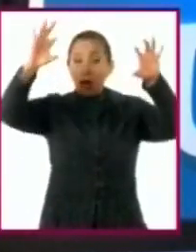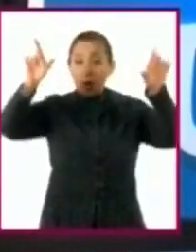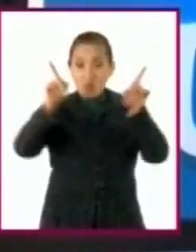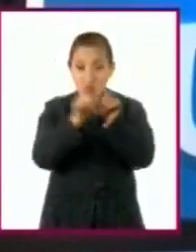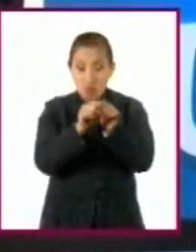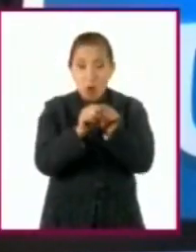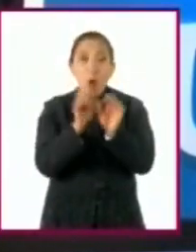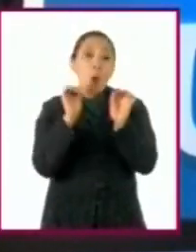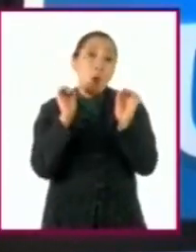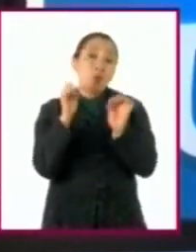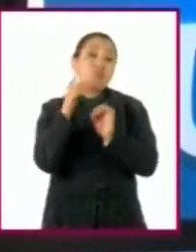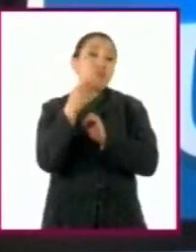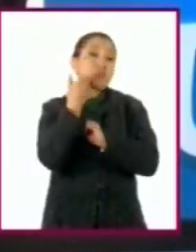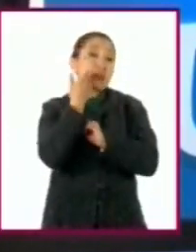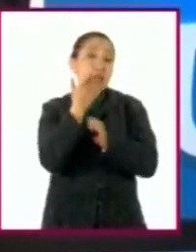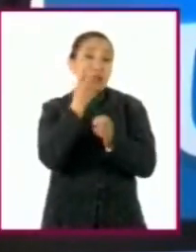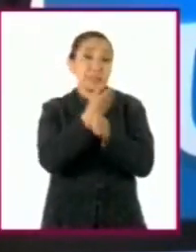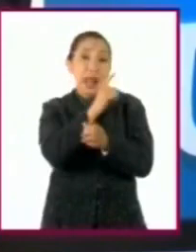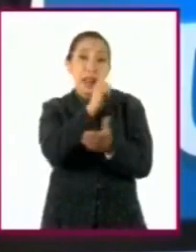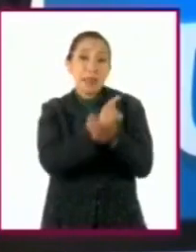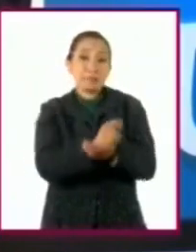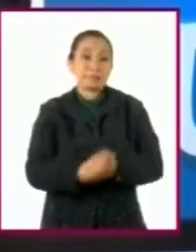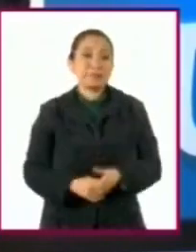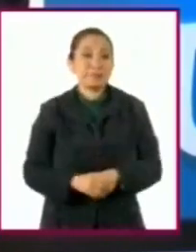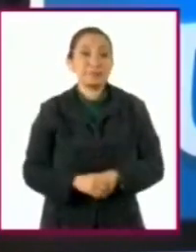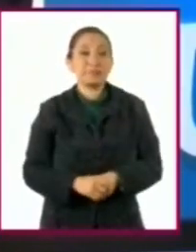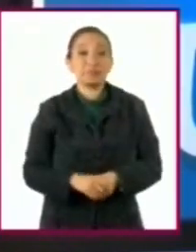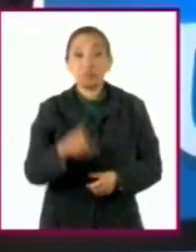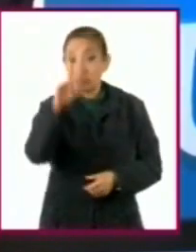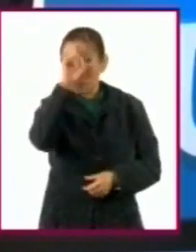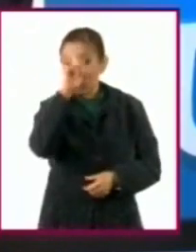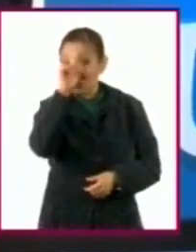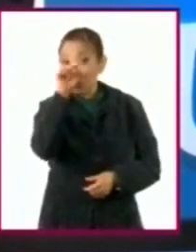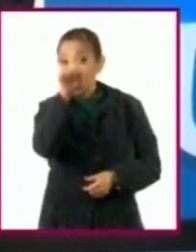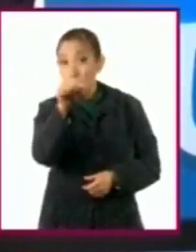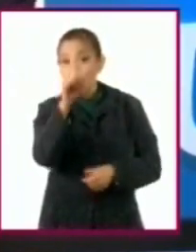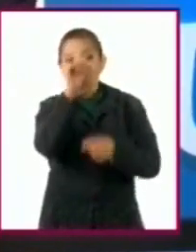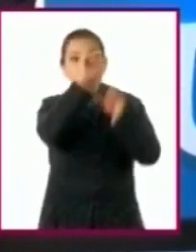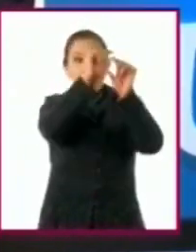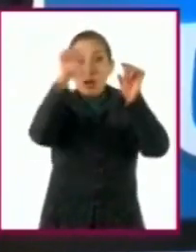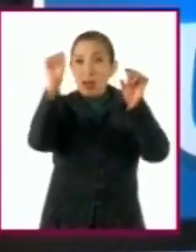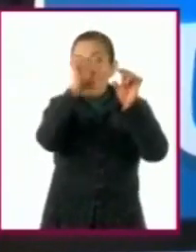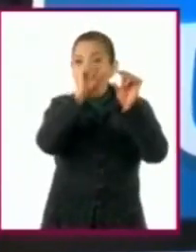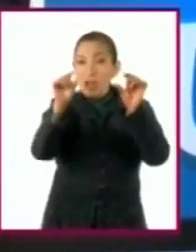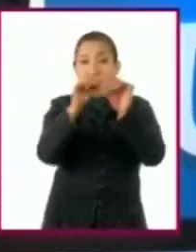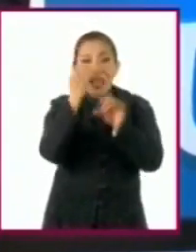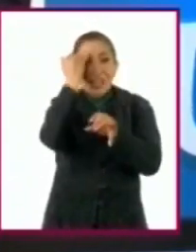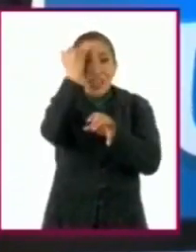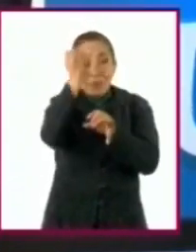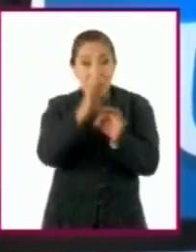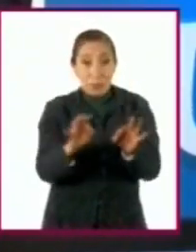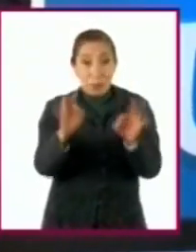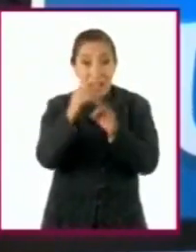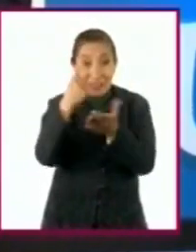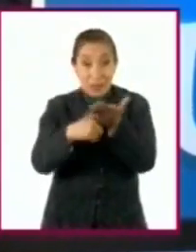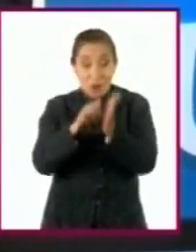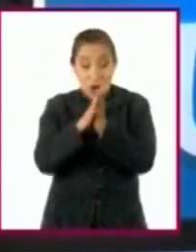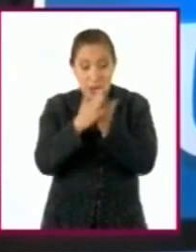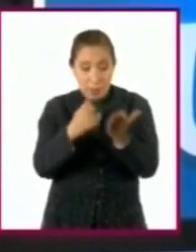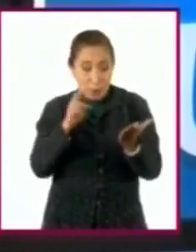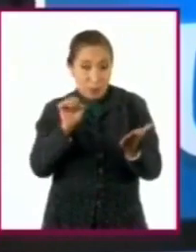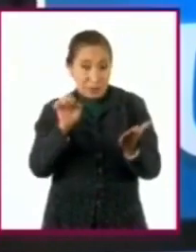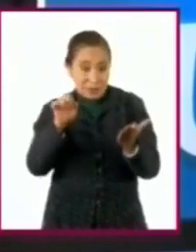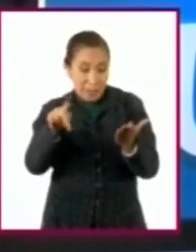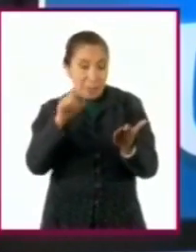resumen acerca de la tercera ley de Newton. Les sugiero que subrayen las ideas principales de su libro de texto en el